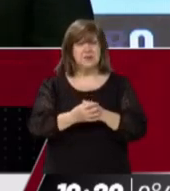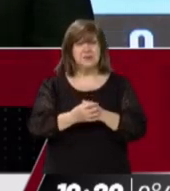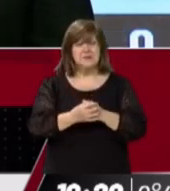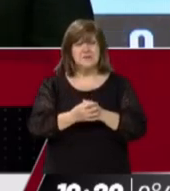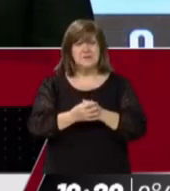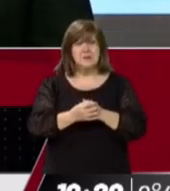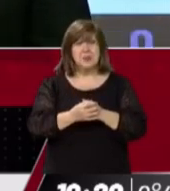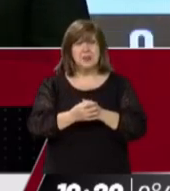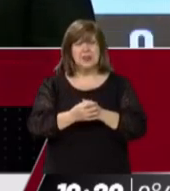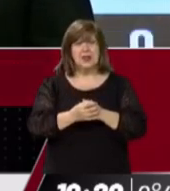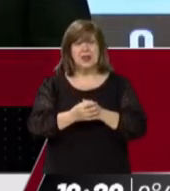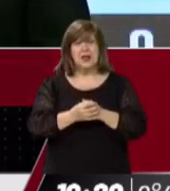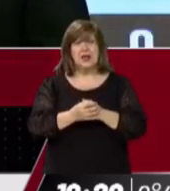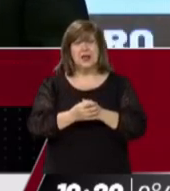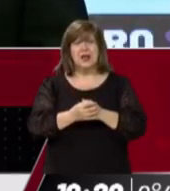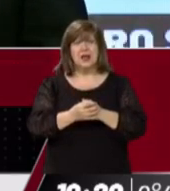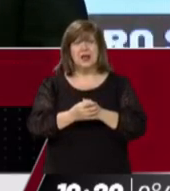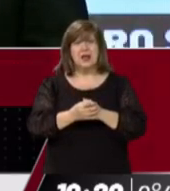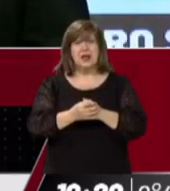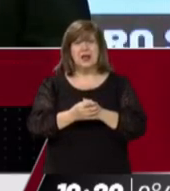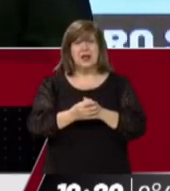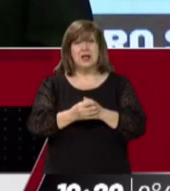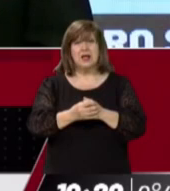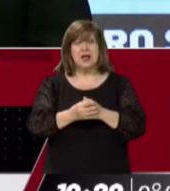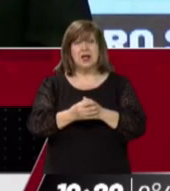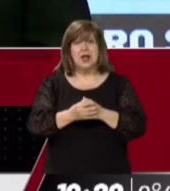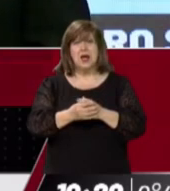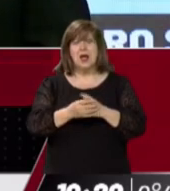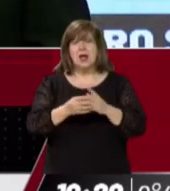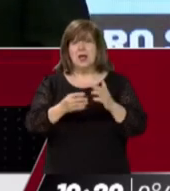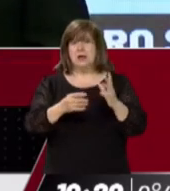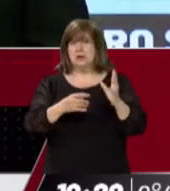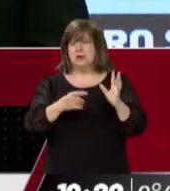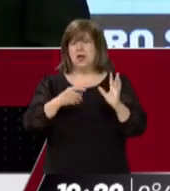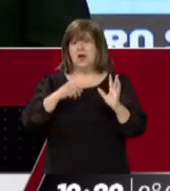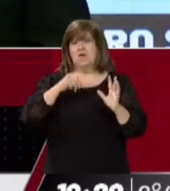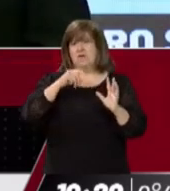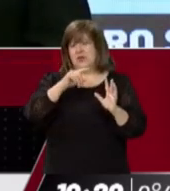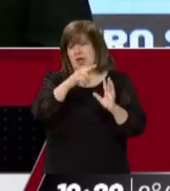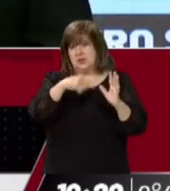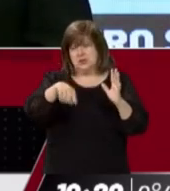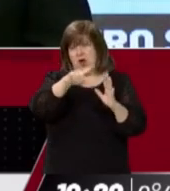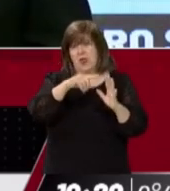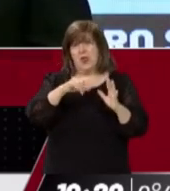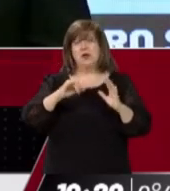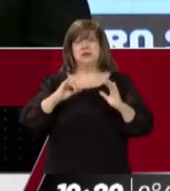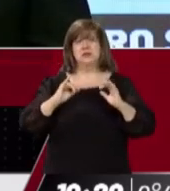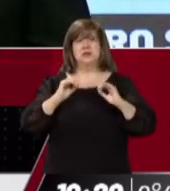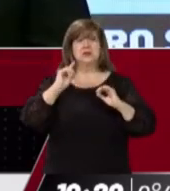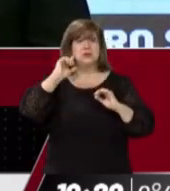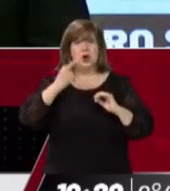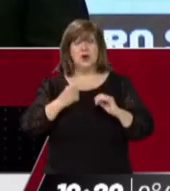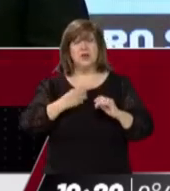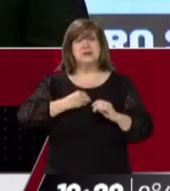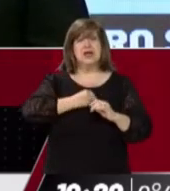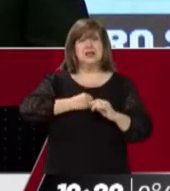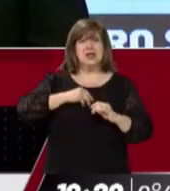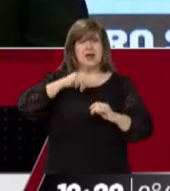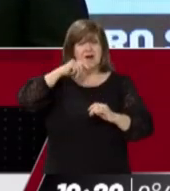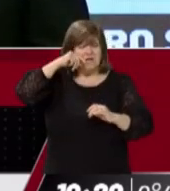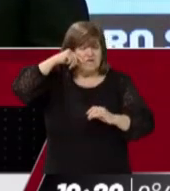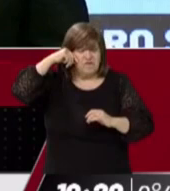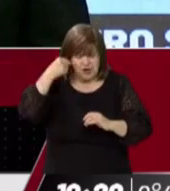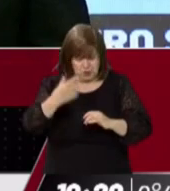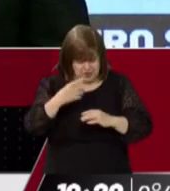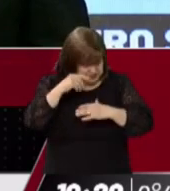que sienten ellos sintieron hasta hace poco vergüenza vergüenza ellos sentía vergüenza cosa que uno se paró y